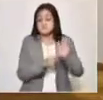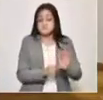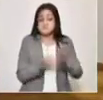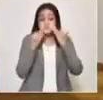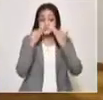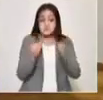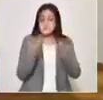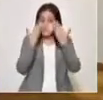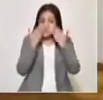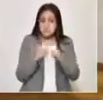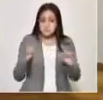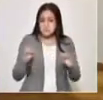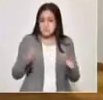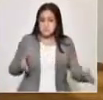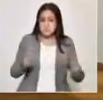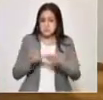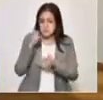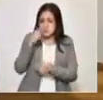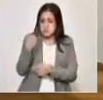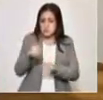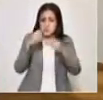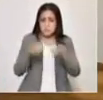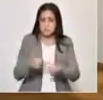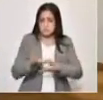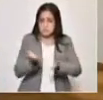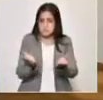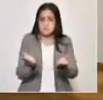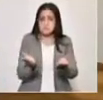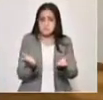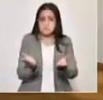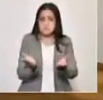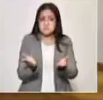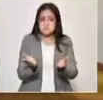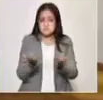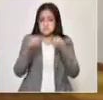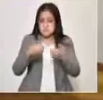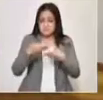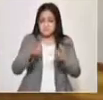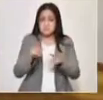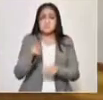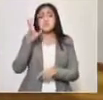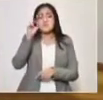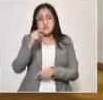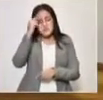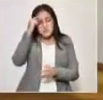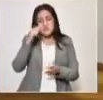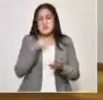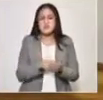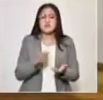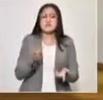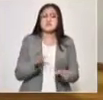no hay ningún obstáculo para ocuparse, se ocupe y no se aliente,